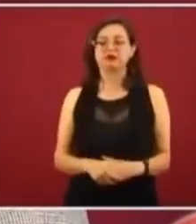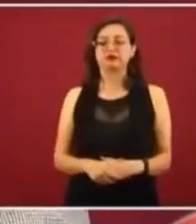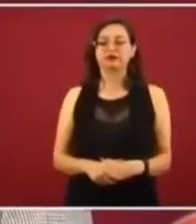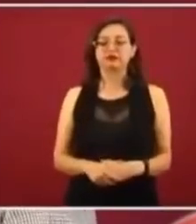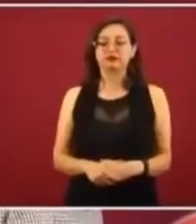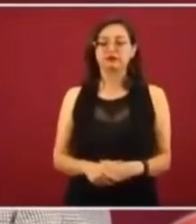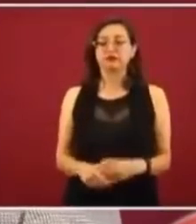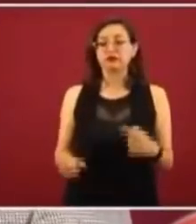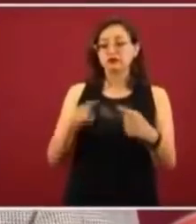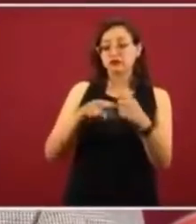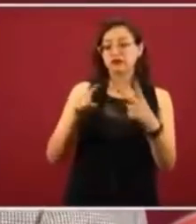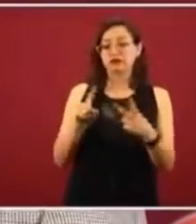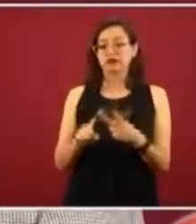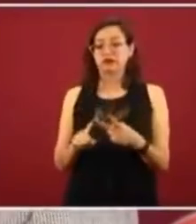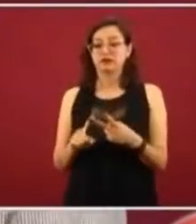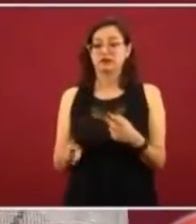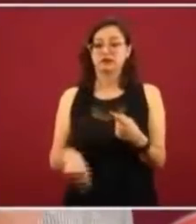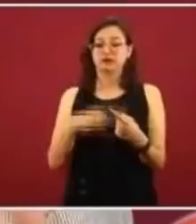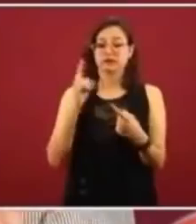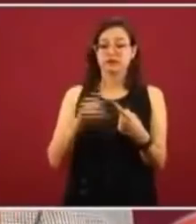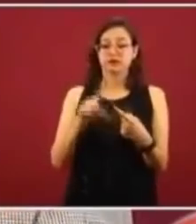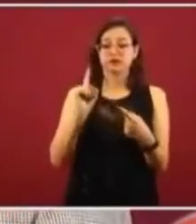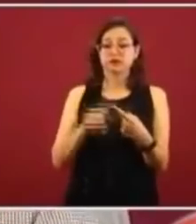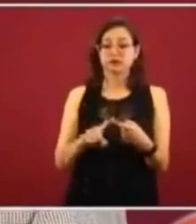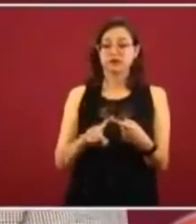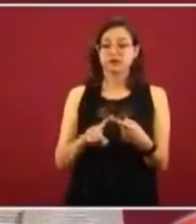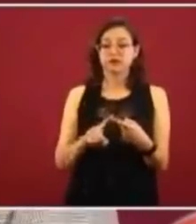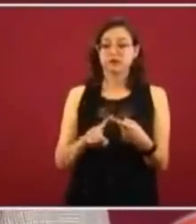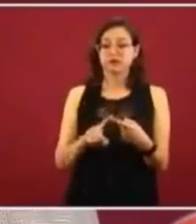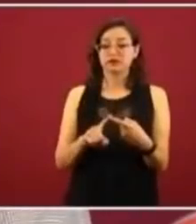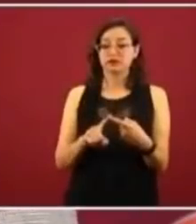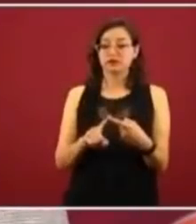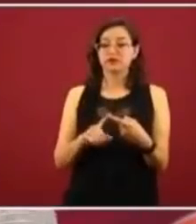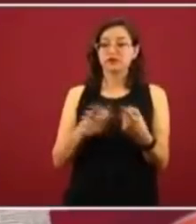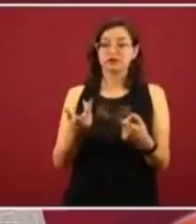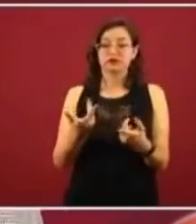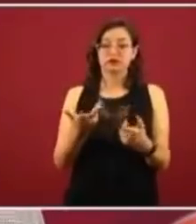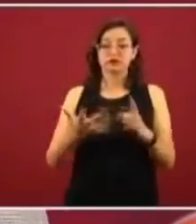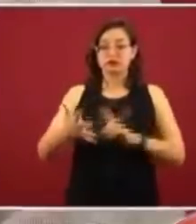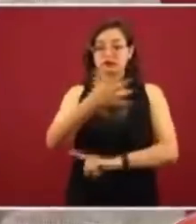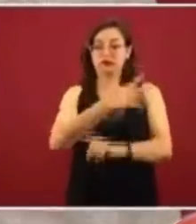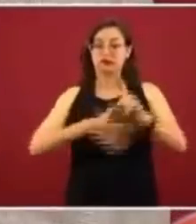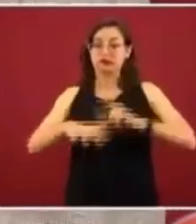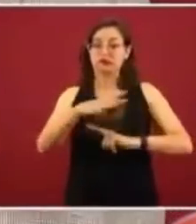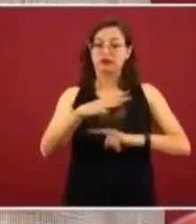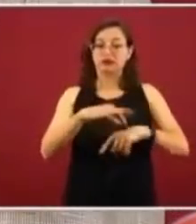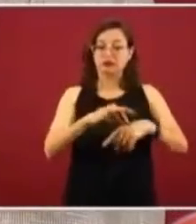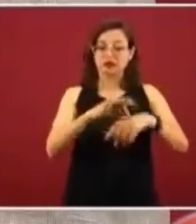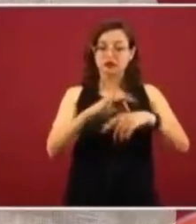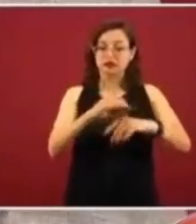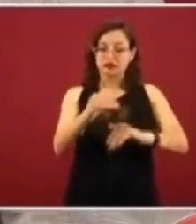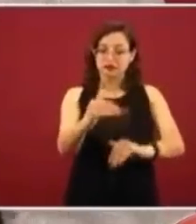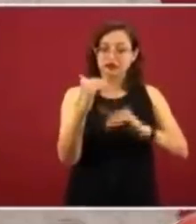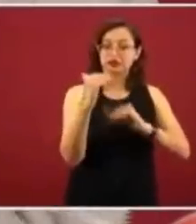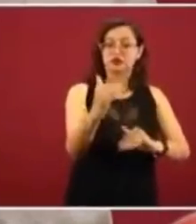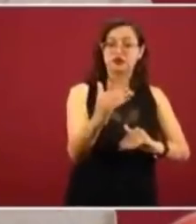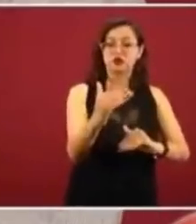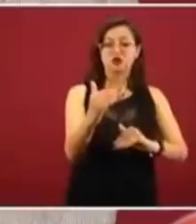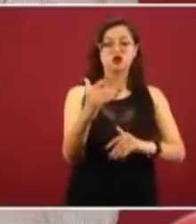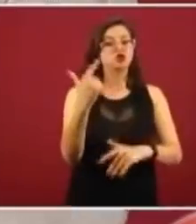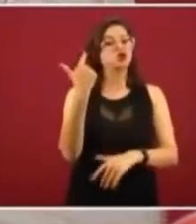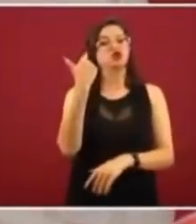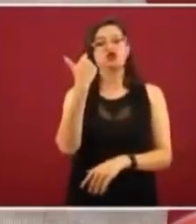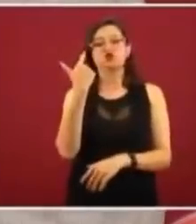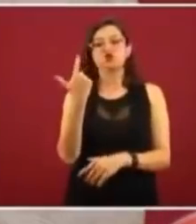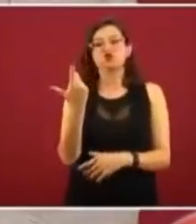dos factores aquí. Uno es el límite que impone la realidad social, porque no queremos tener un